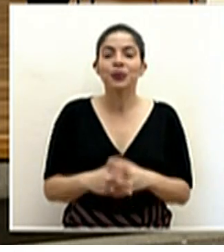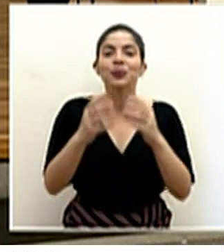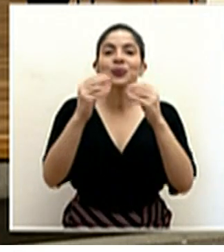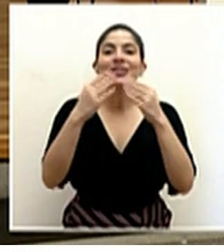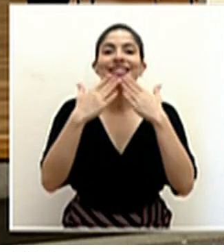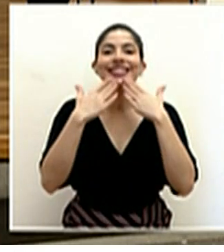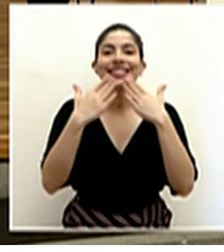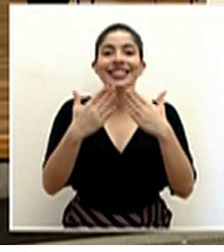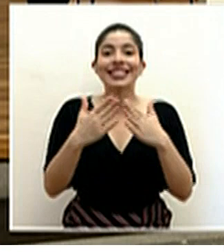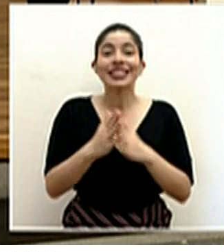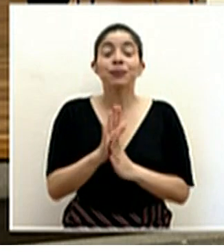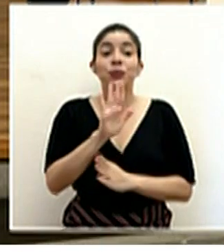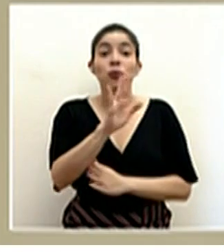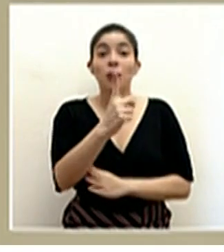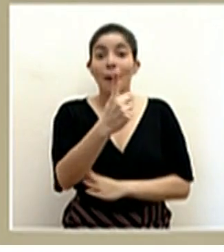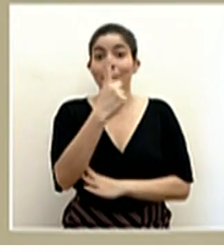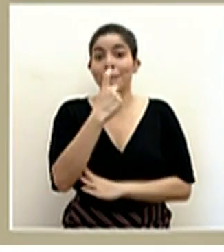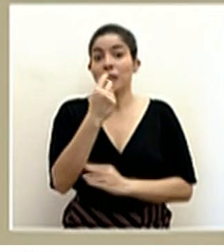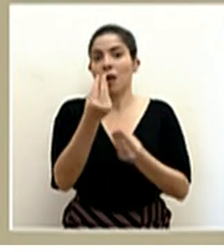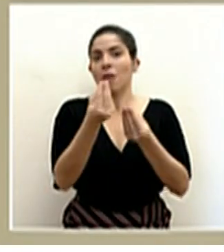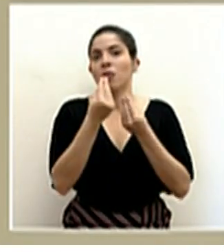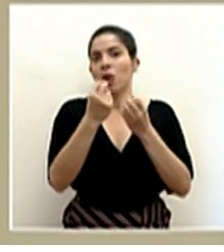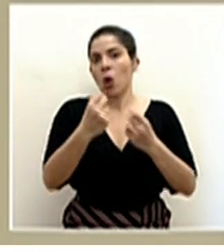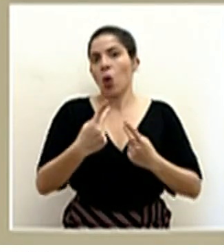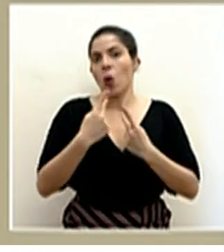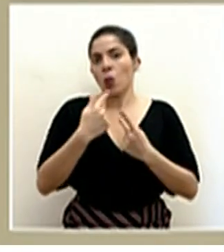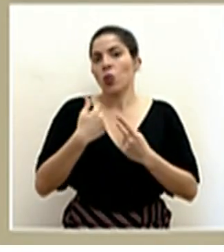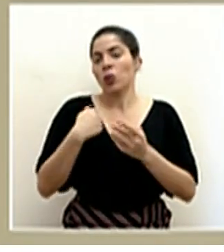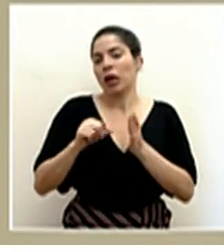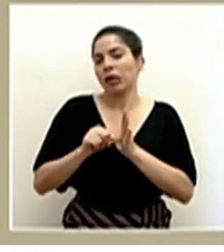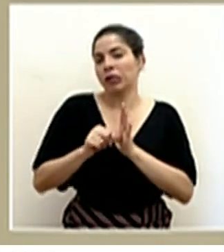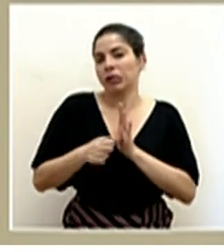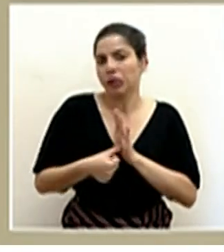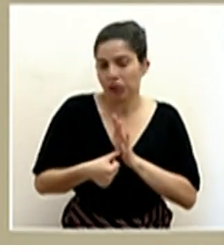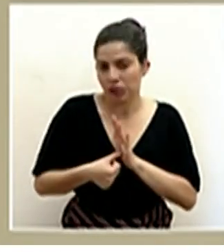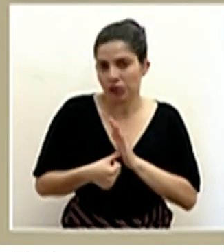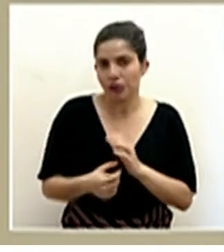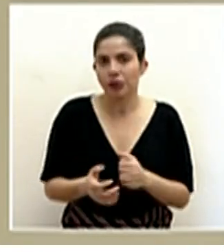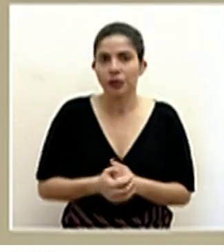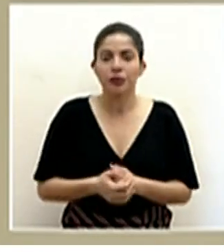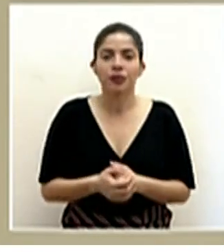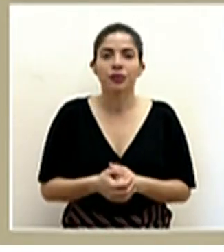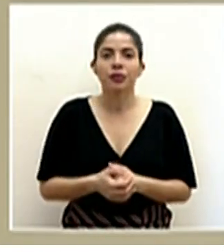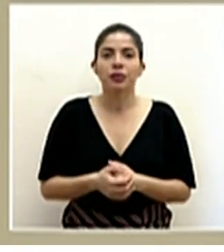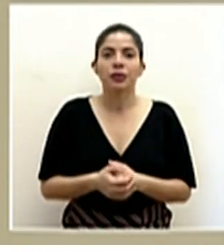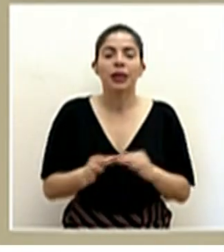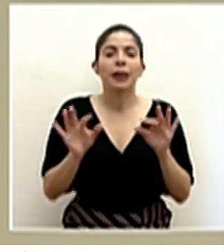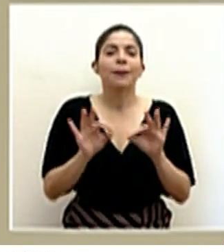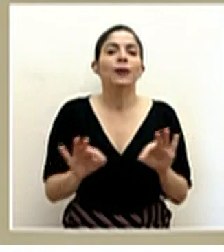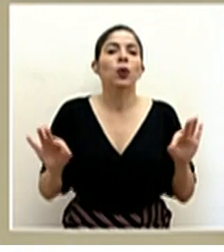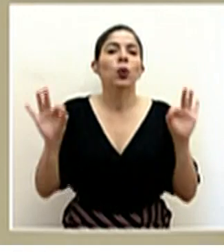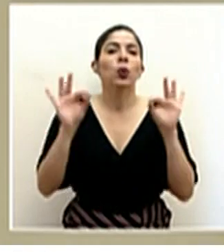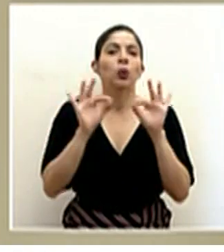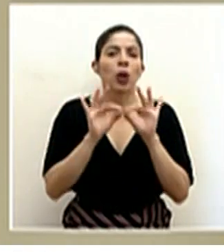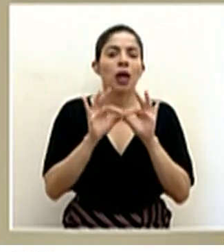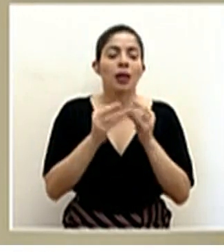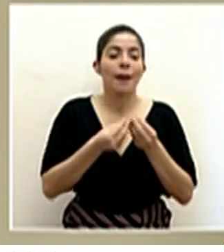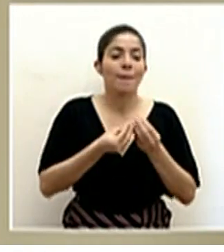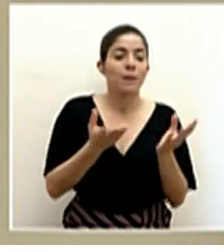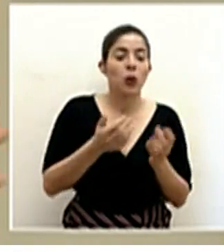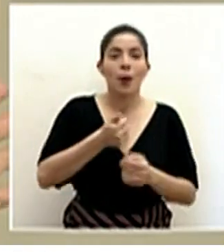Muchísimas gracias. Su pregunta me permite recalcar la importancia de la